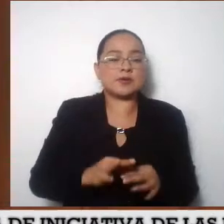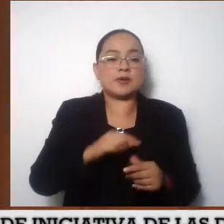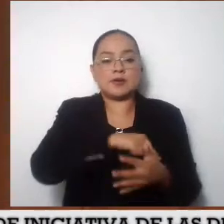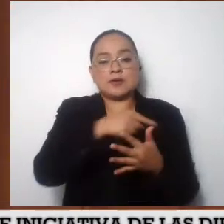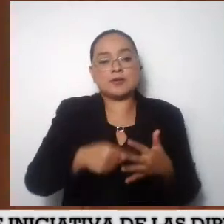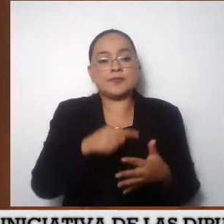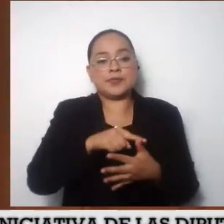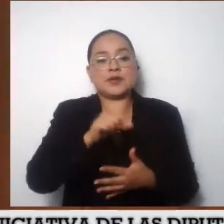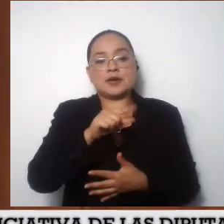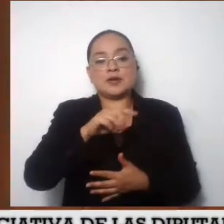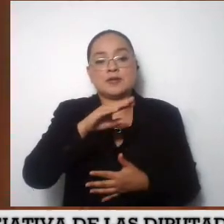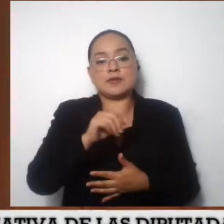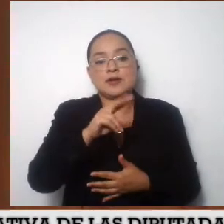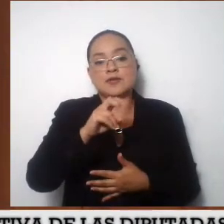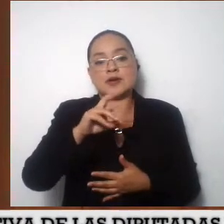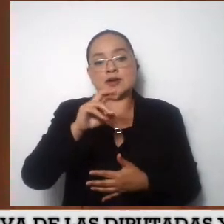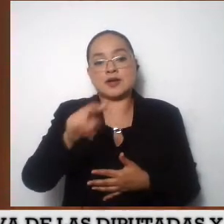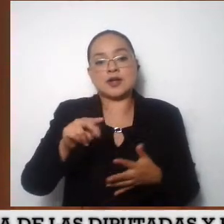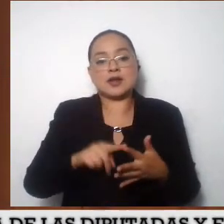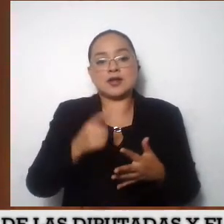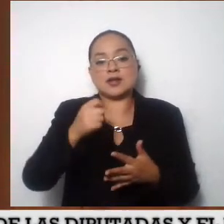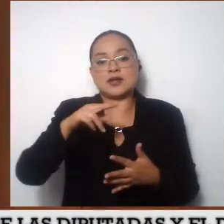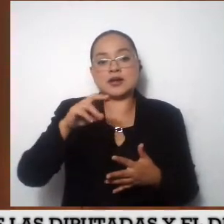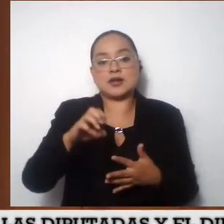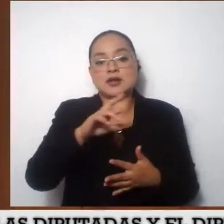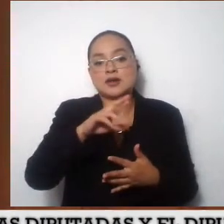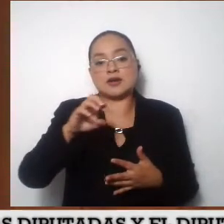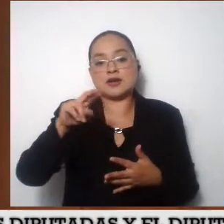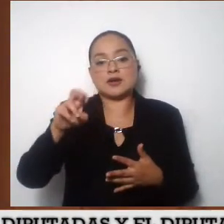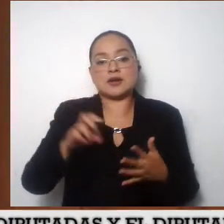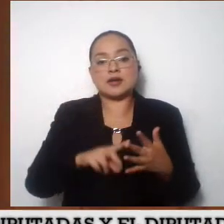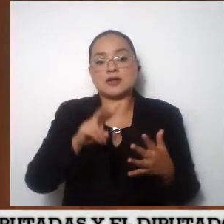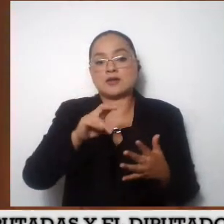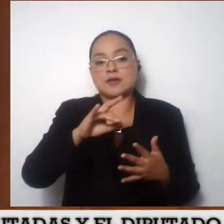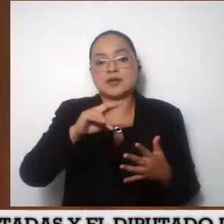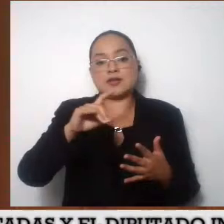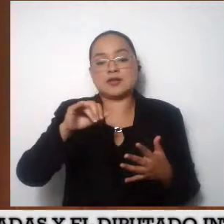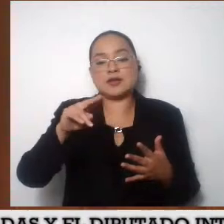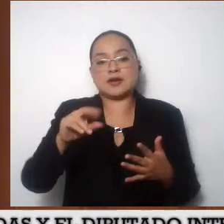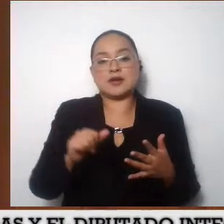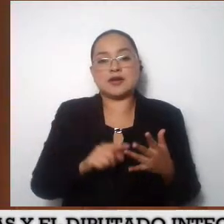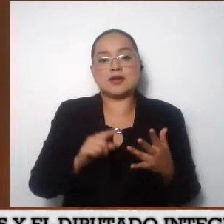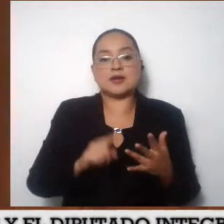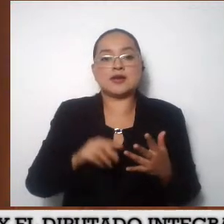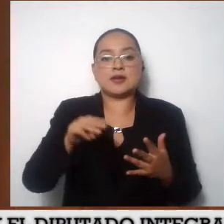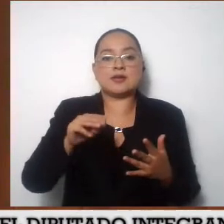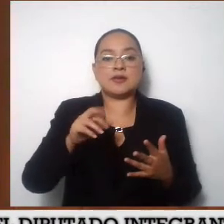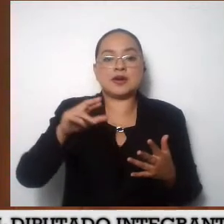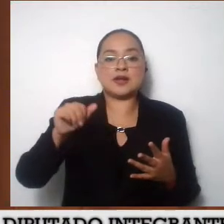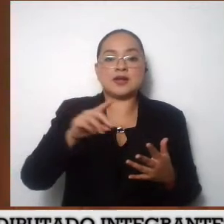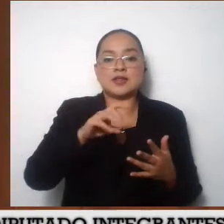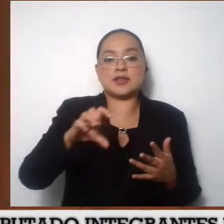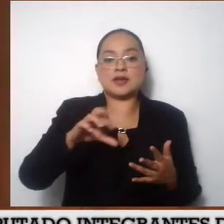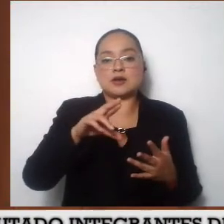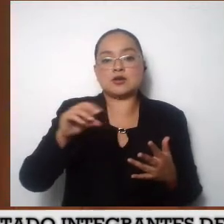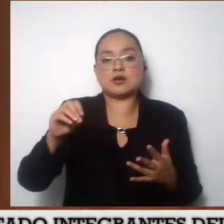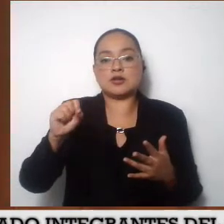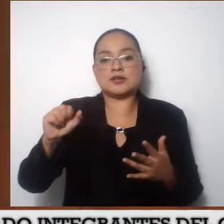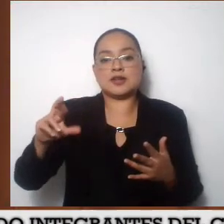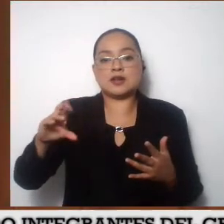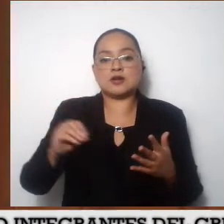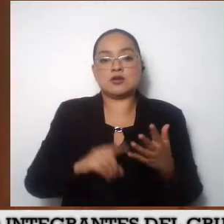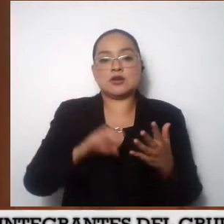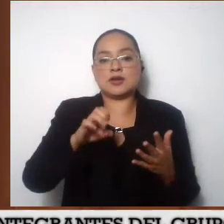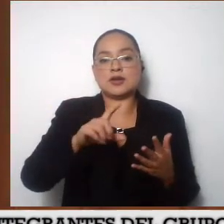Alba Virgen Montes Álvarez, Gene René Bojorque Ruiz, Viridiana Camacho Millán, María del Rosario Osuna Gutiérrez, Elizabeth Chía